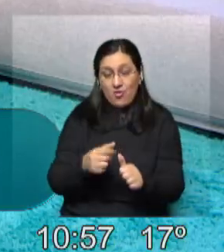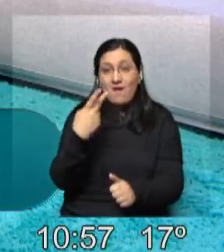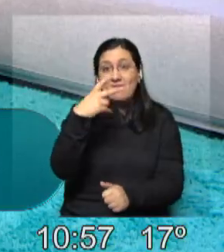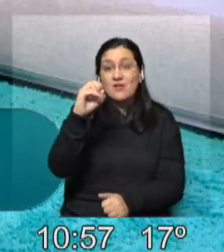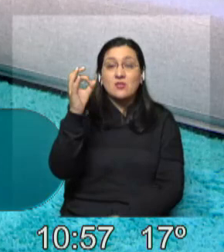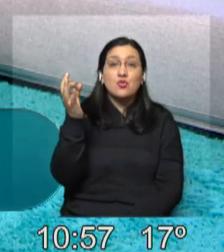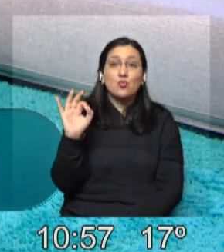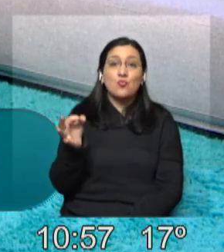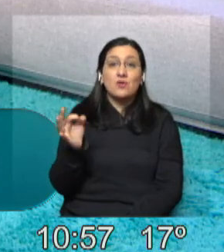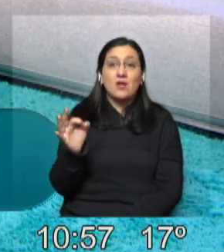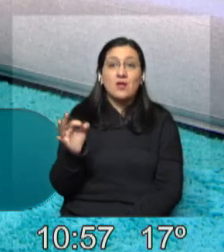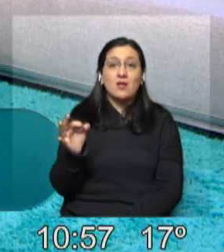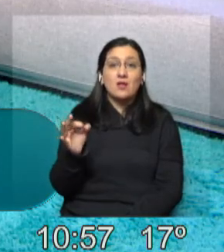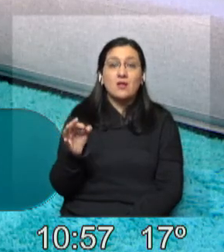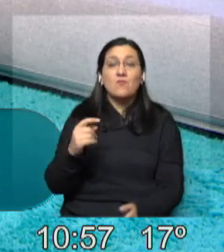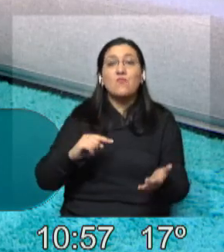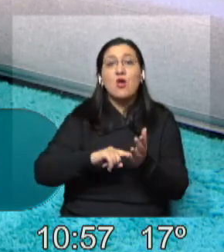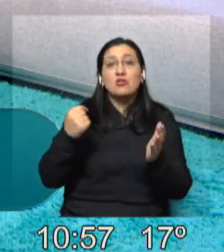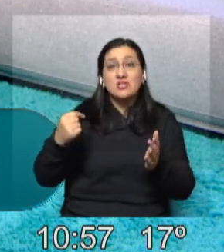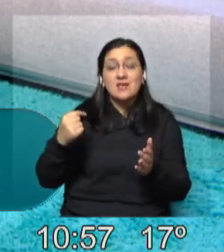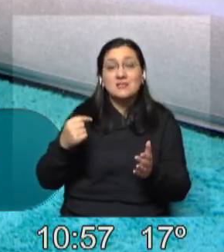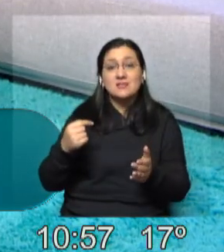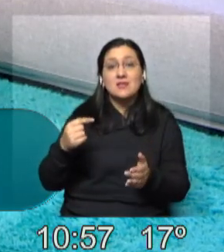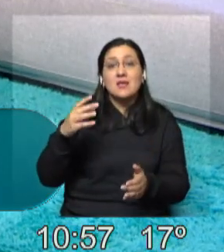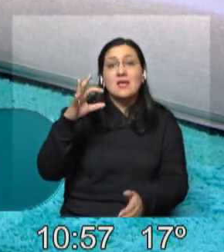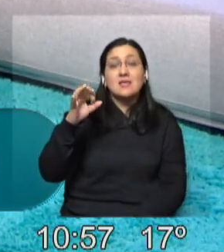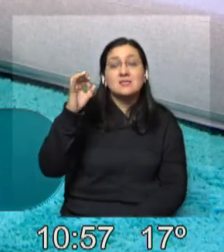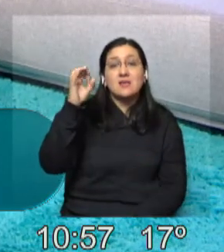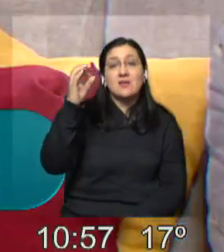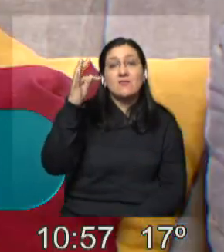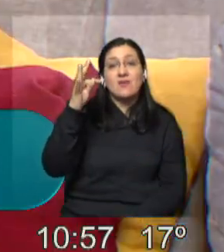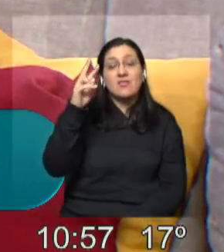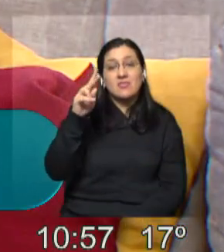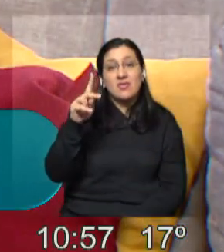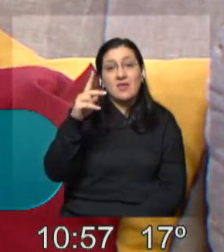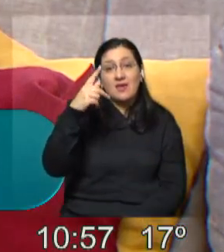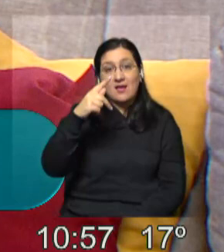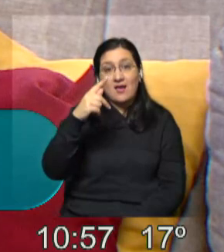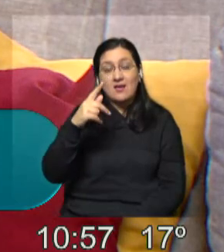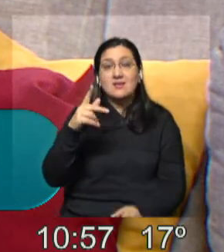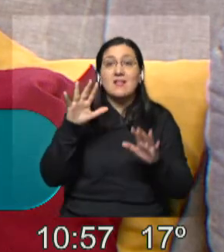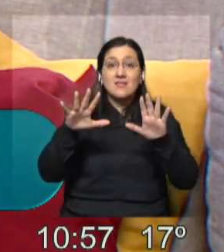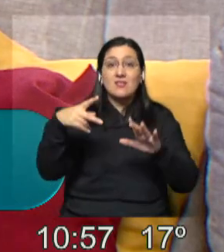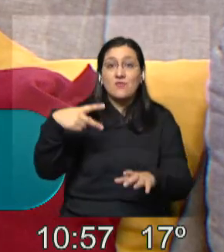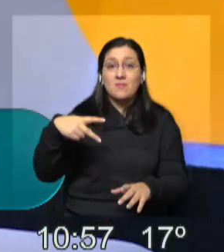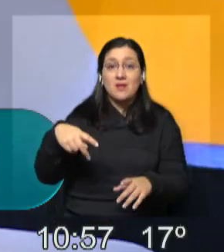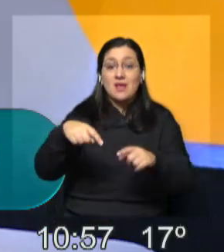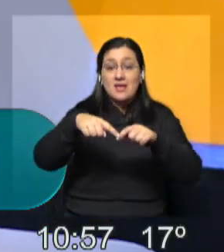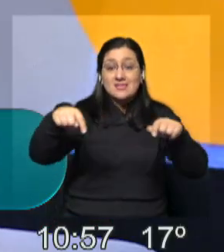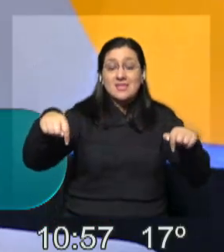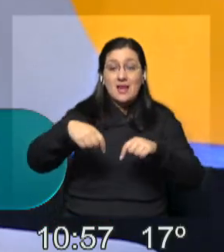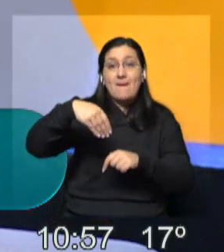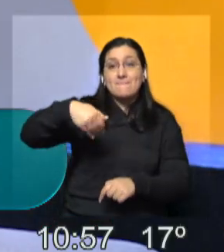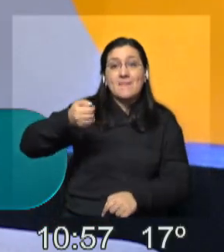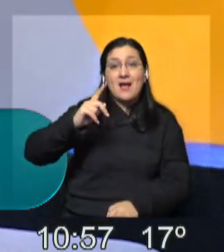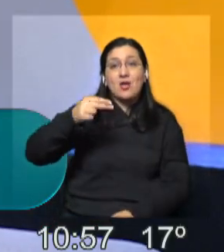octubre Buenos Aires, SFDK. Bien. Teatro Flores. Y 10 de noviembre Sala Magnolia, presentación de